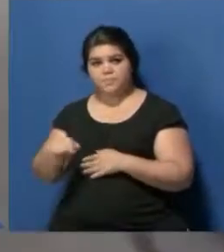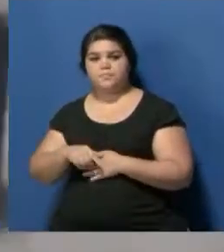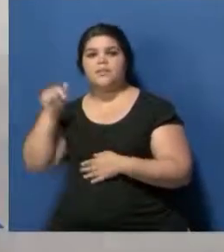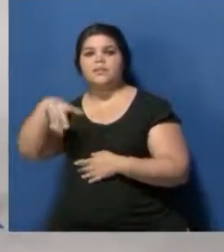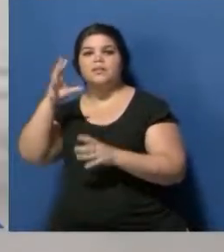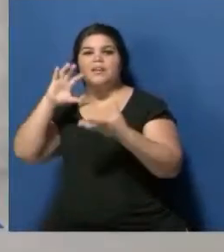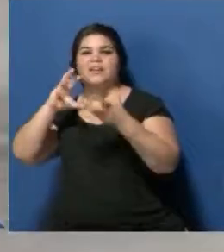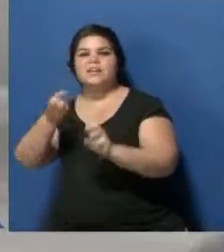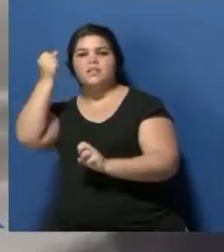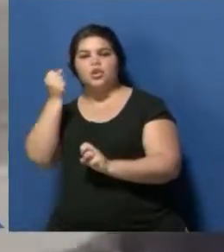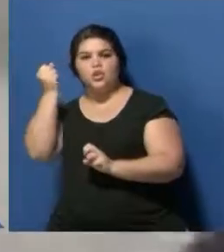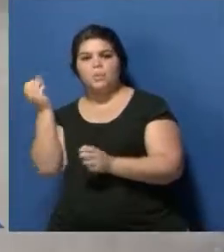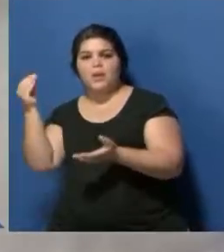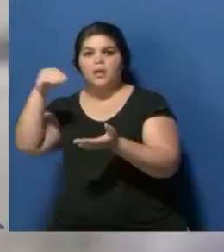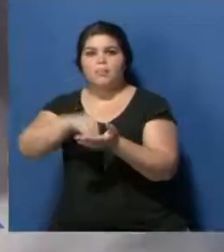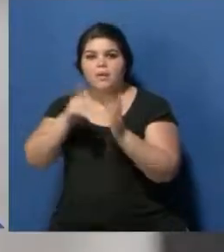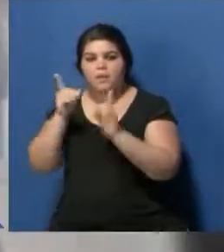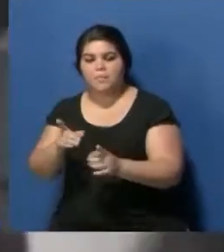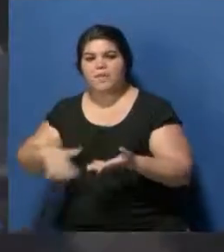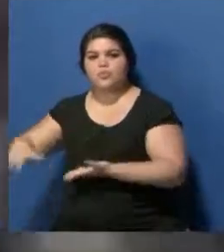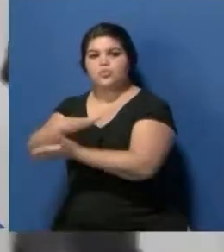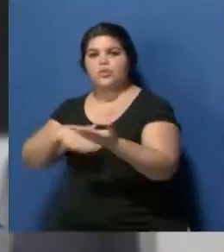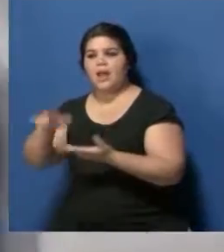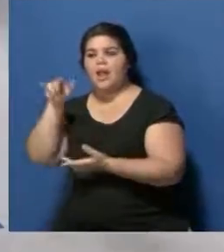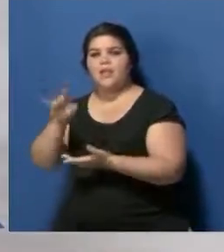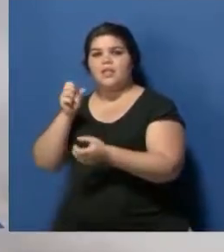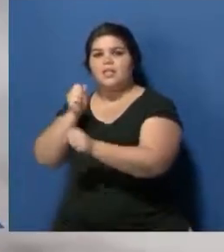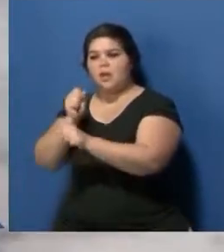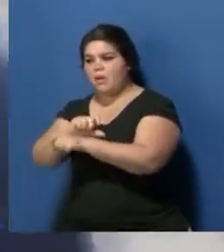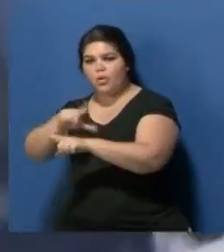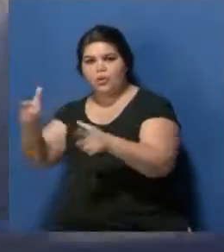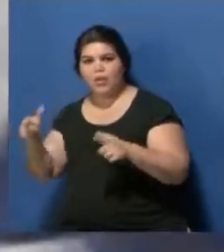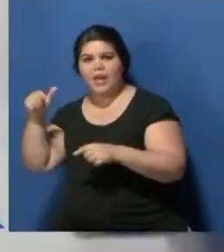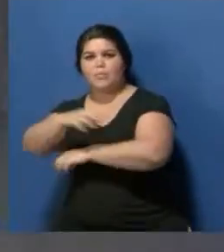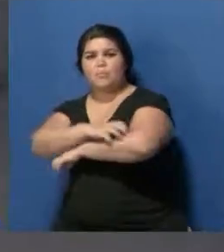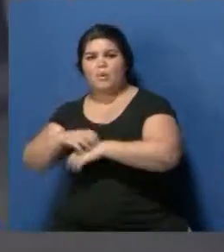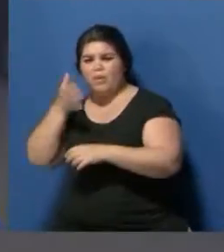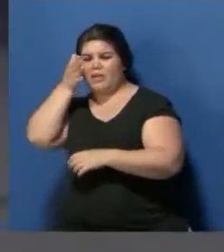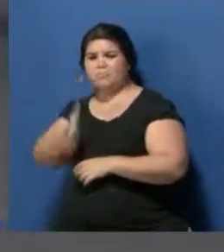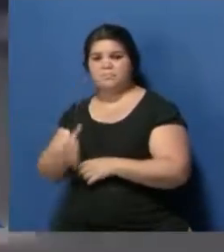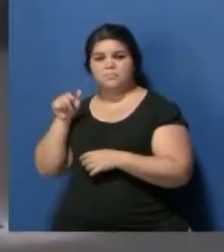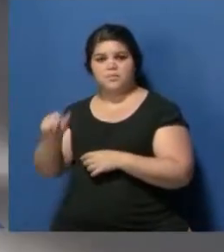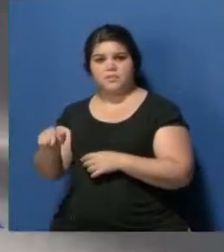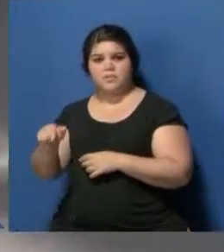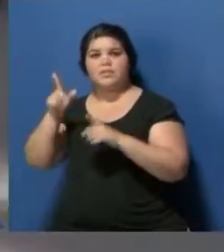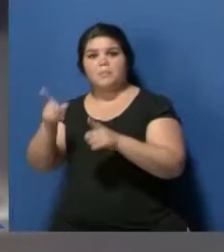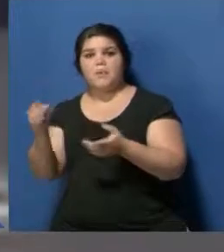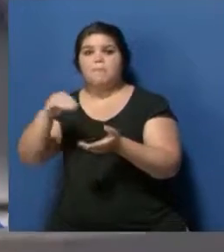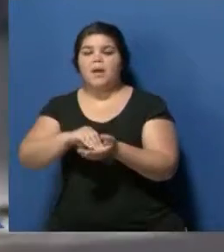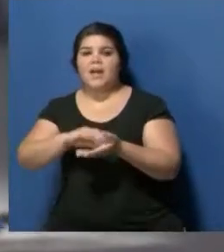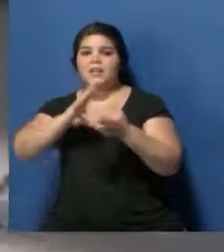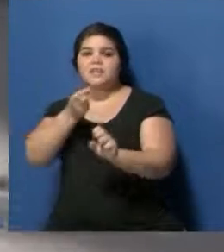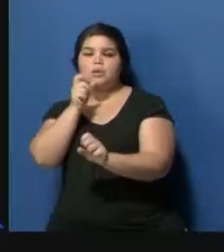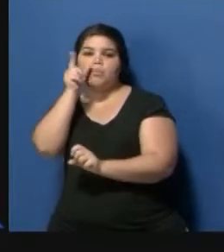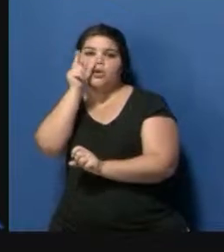le suma esta crisis social, desocupados, pobres, una desigualdad extrema y una crisis política. ¿Por qué? Porque